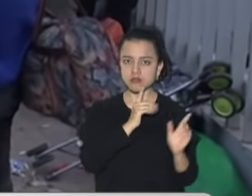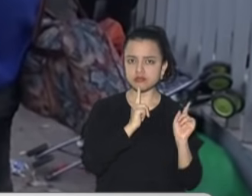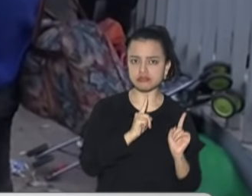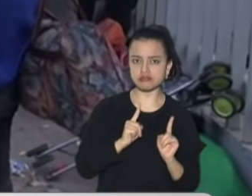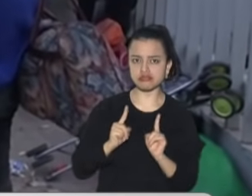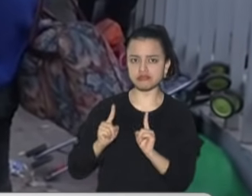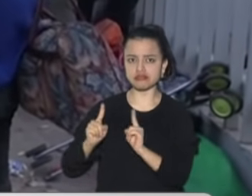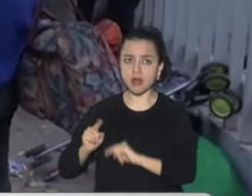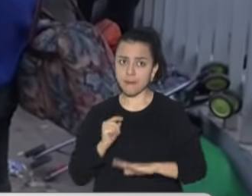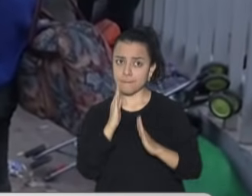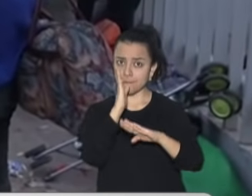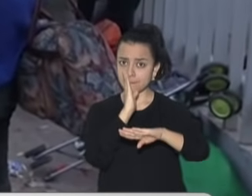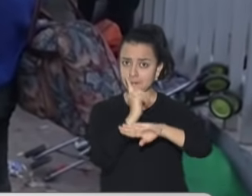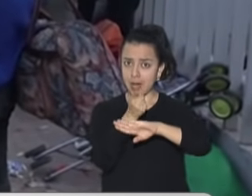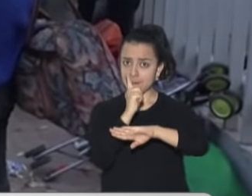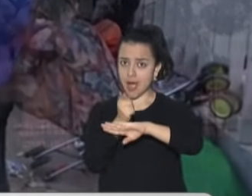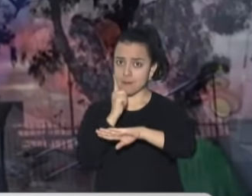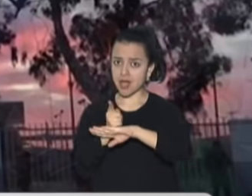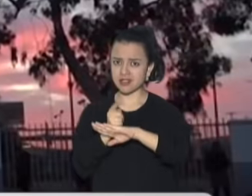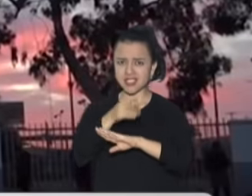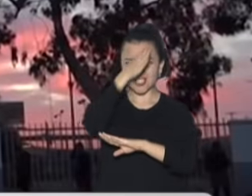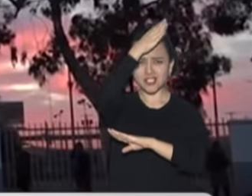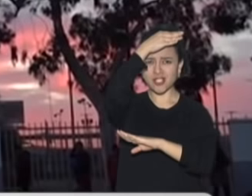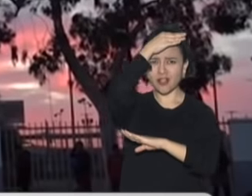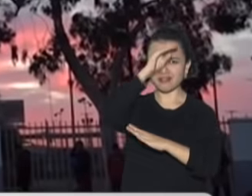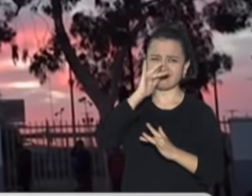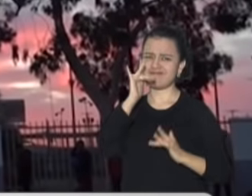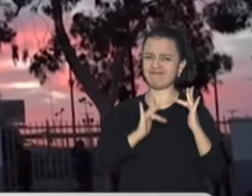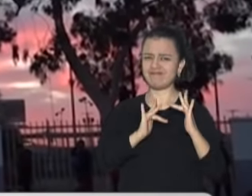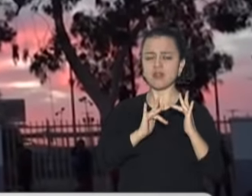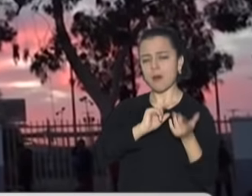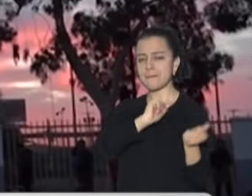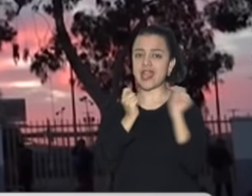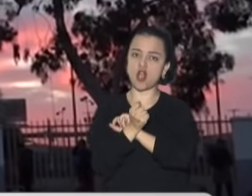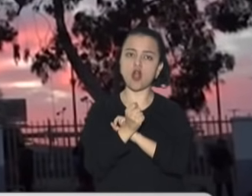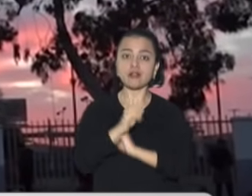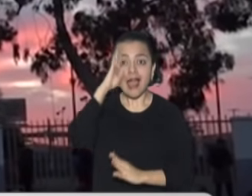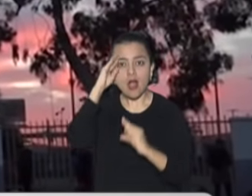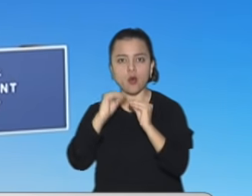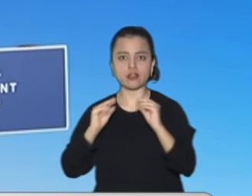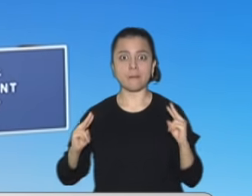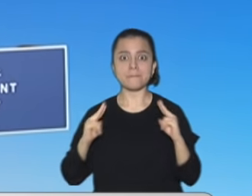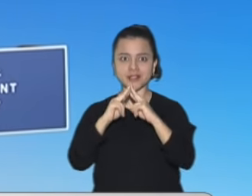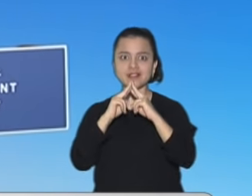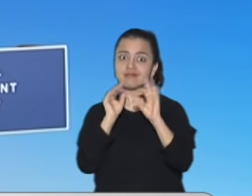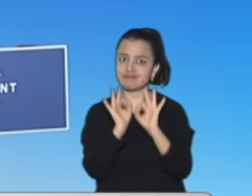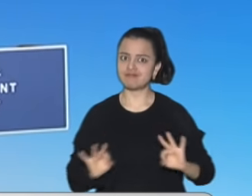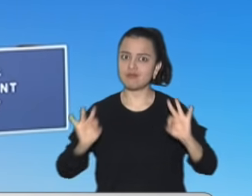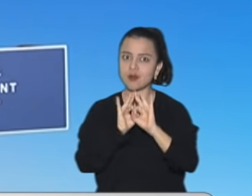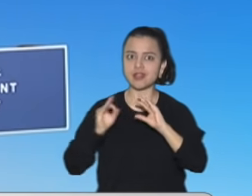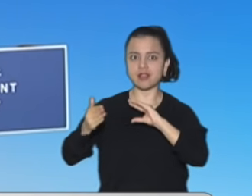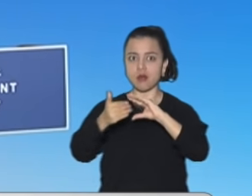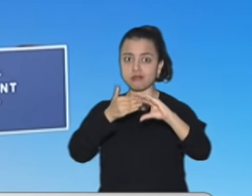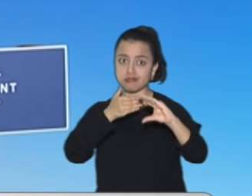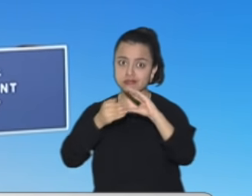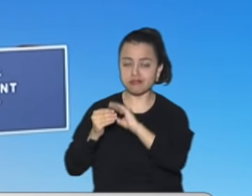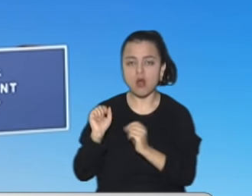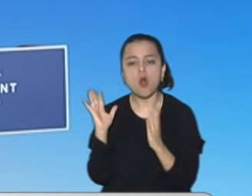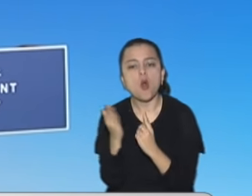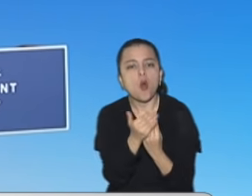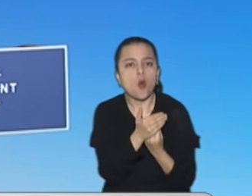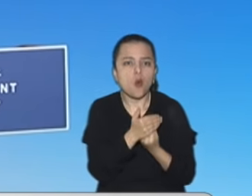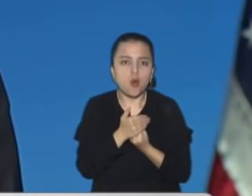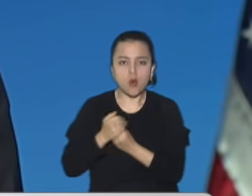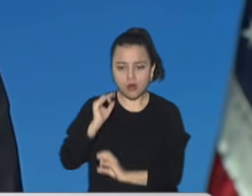vetos migratorios impuestos por Donald Trump y regresar al Acuerdo de París sobre el cambio climático, según reportan medios